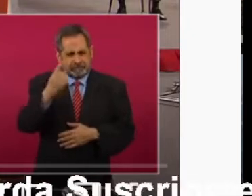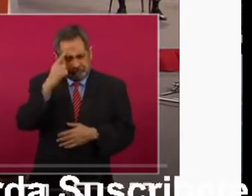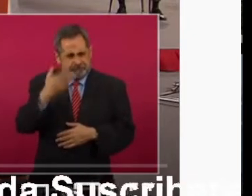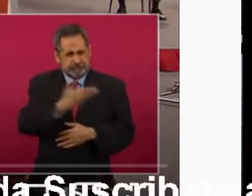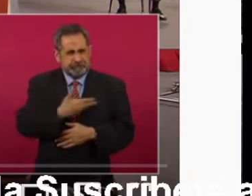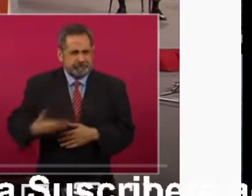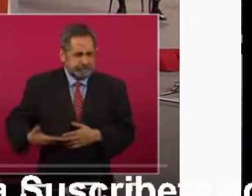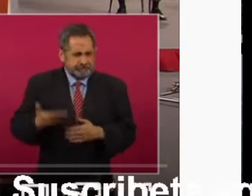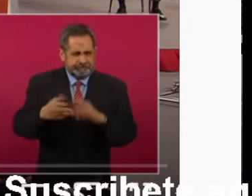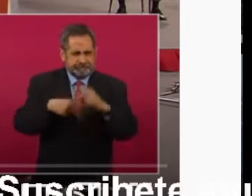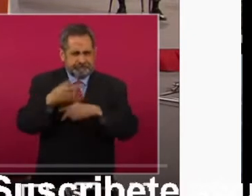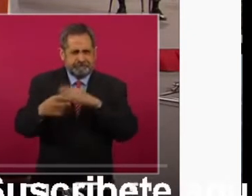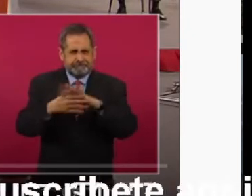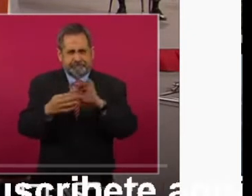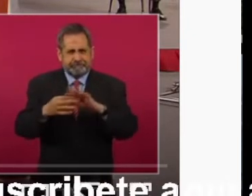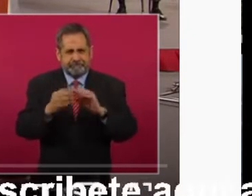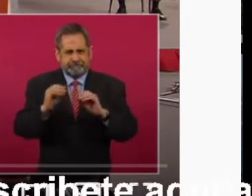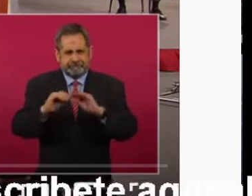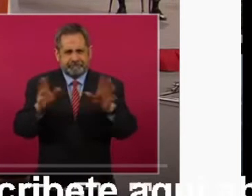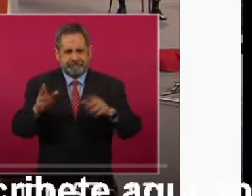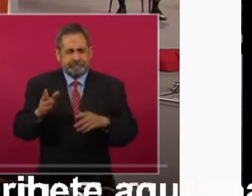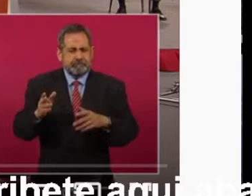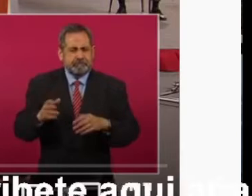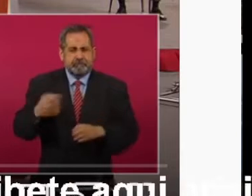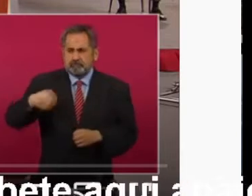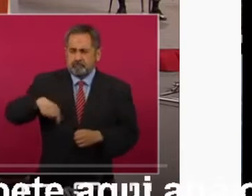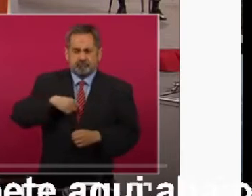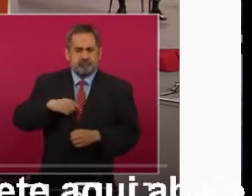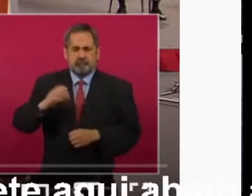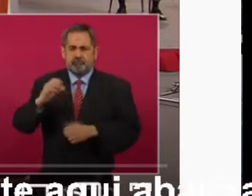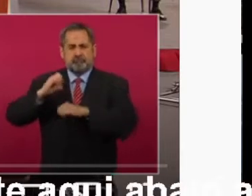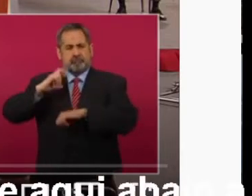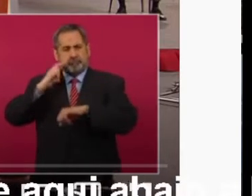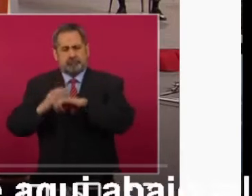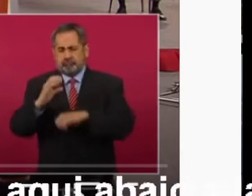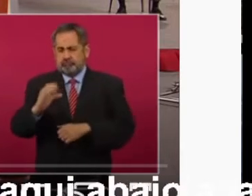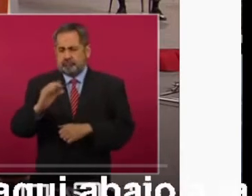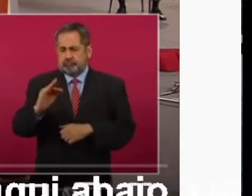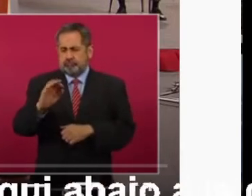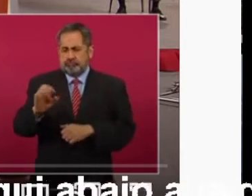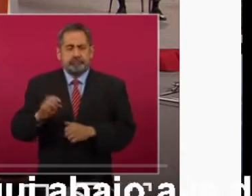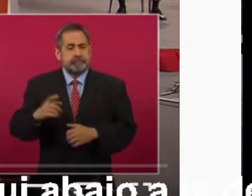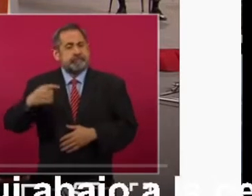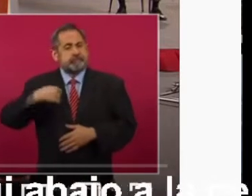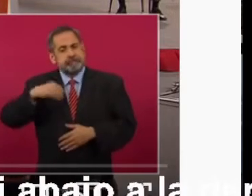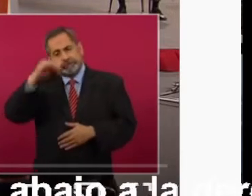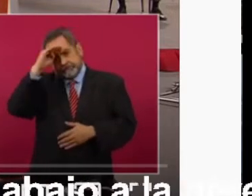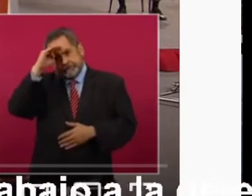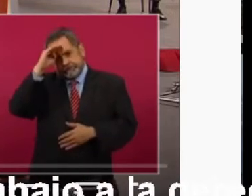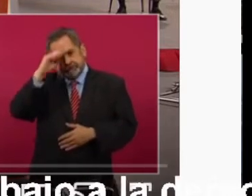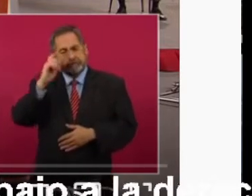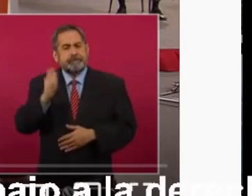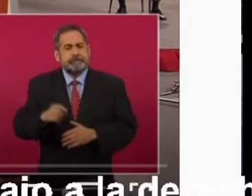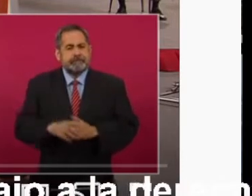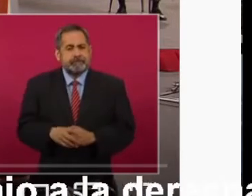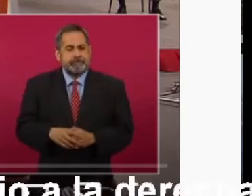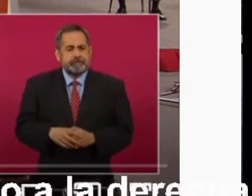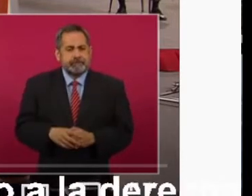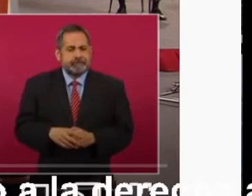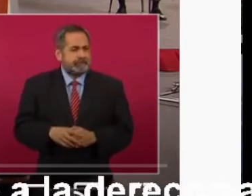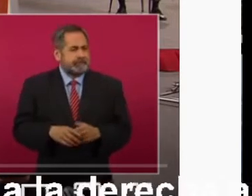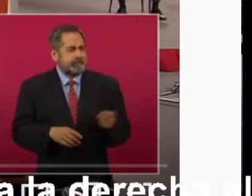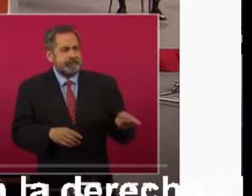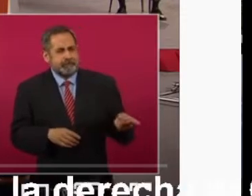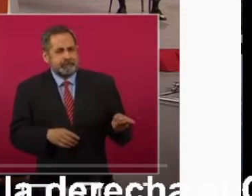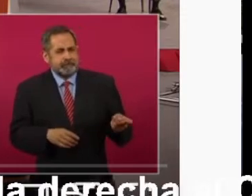pues algo de parte de nosotros comisión fue de electricidad pensamos que es innecesario que el oxxo